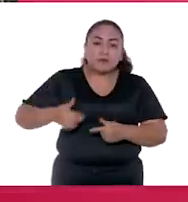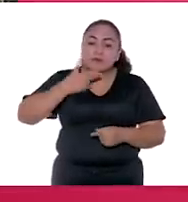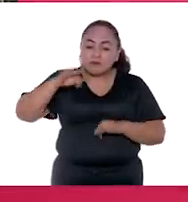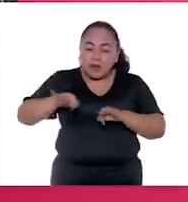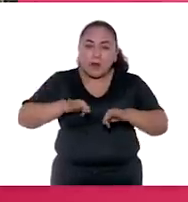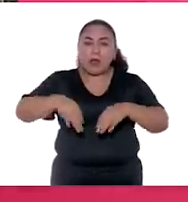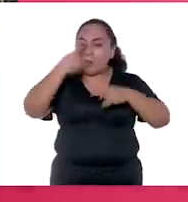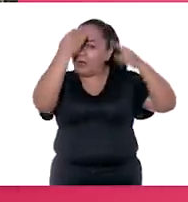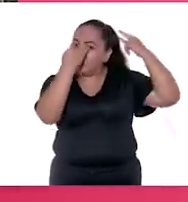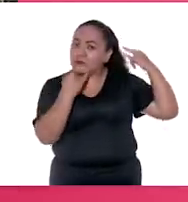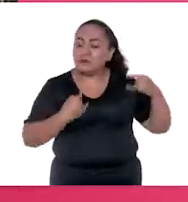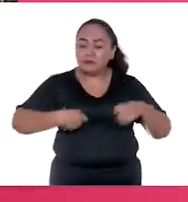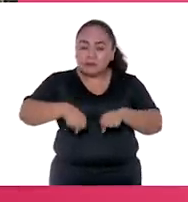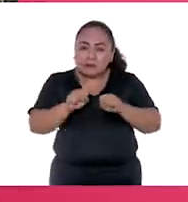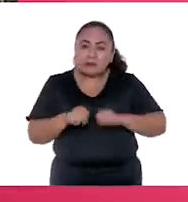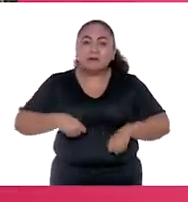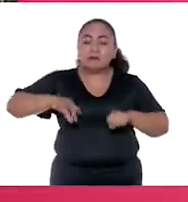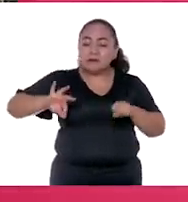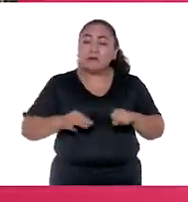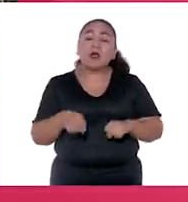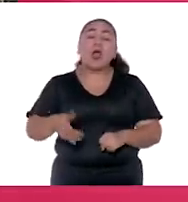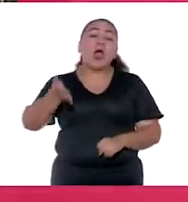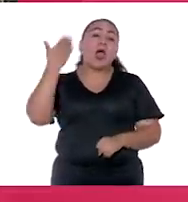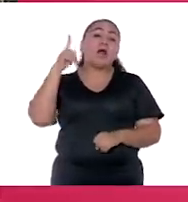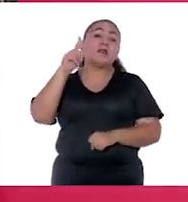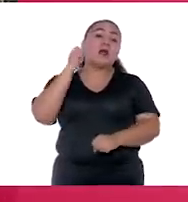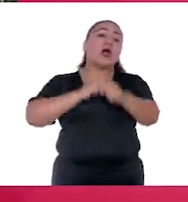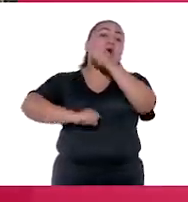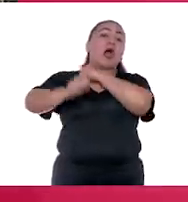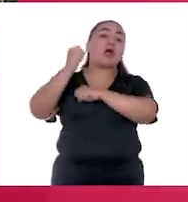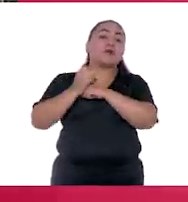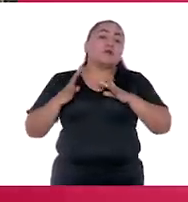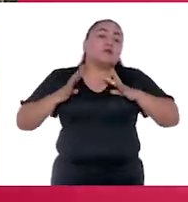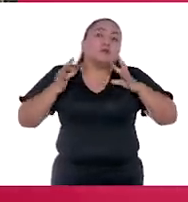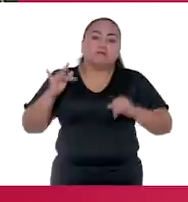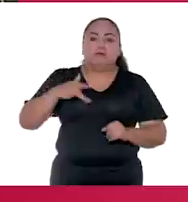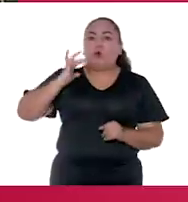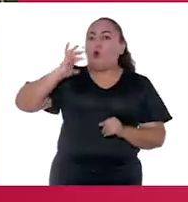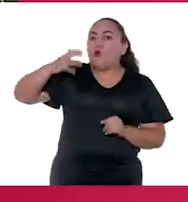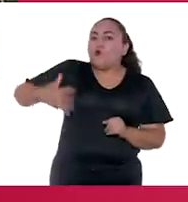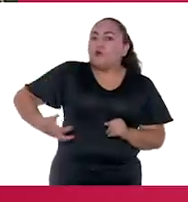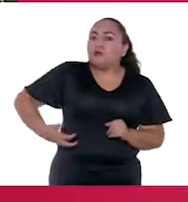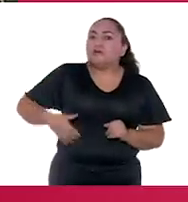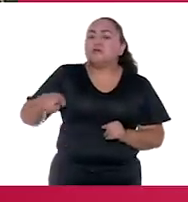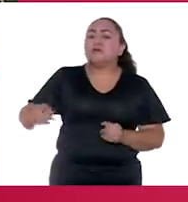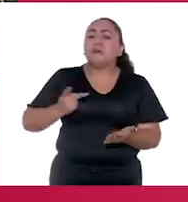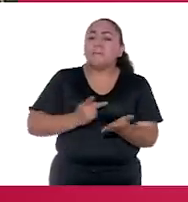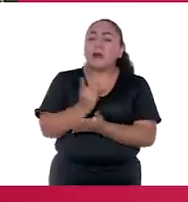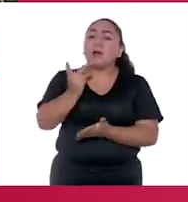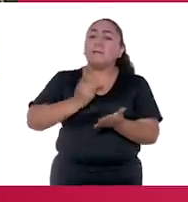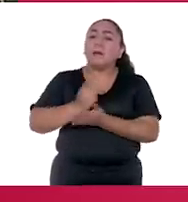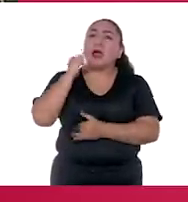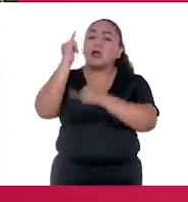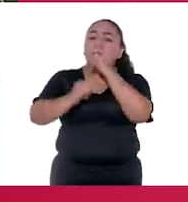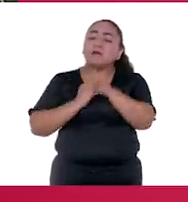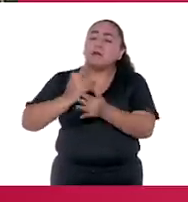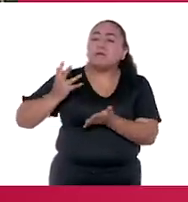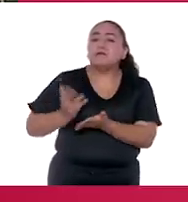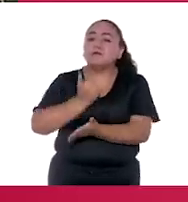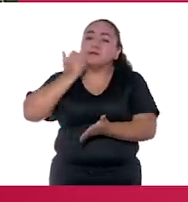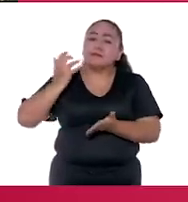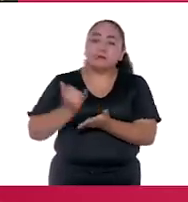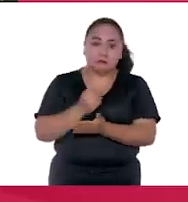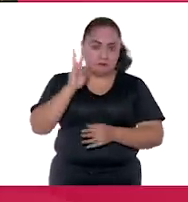Mendoza Oyarzábal fundó este taller hace 70 años y tiene el orgullo de haber ganado varios premios internacionales. Eso sí